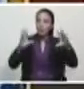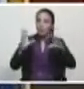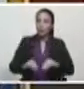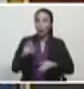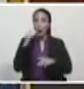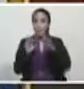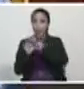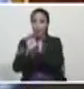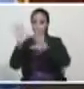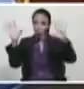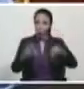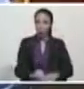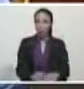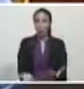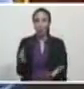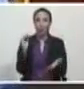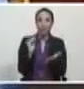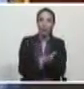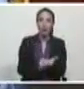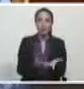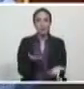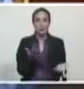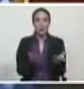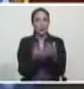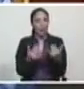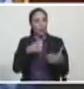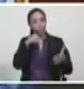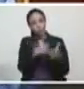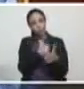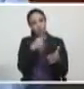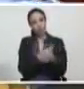pueblo que estamos en pleno combate.